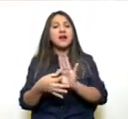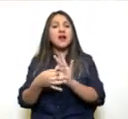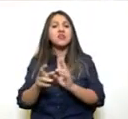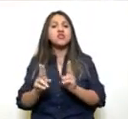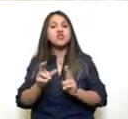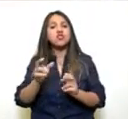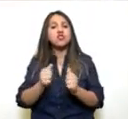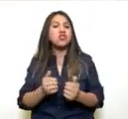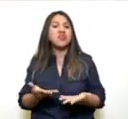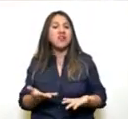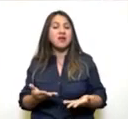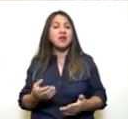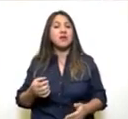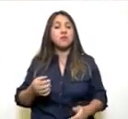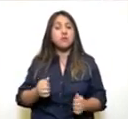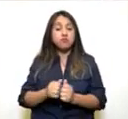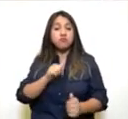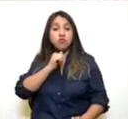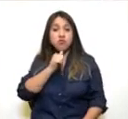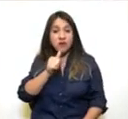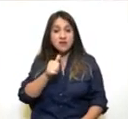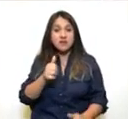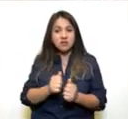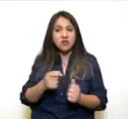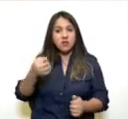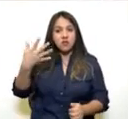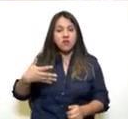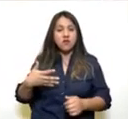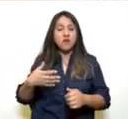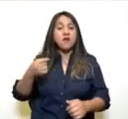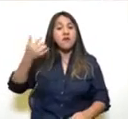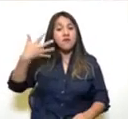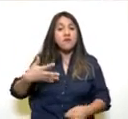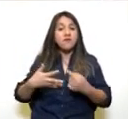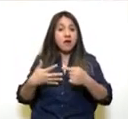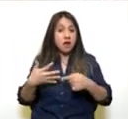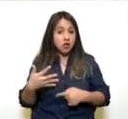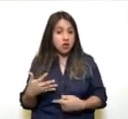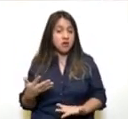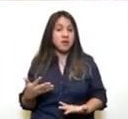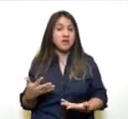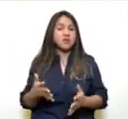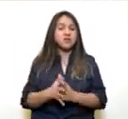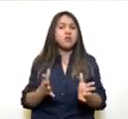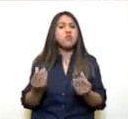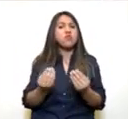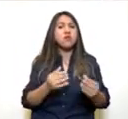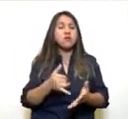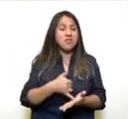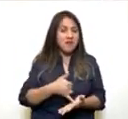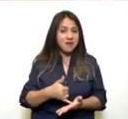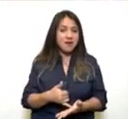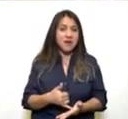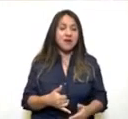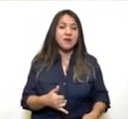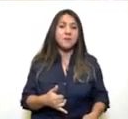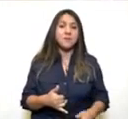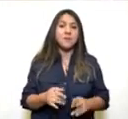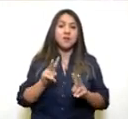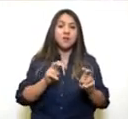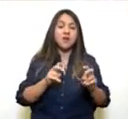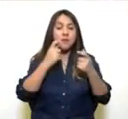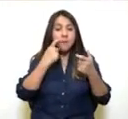con los valores que los valores a lo mejor son demasiado débiles los factores